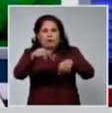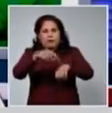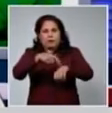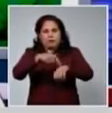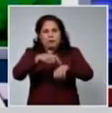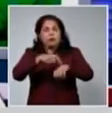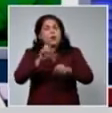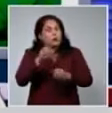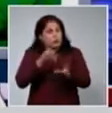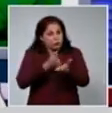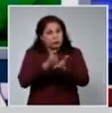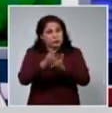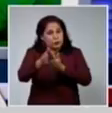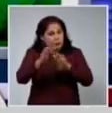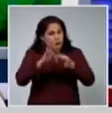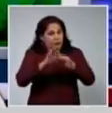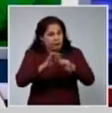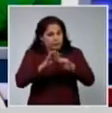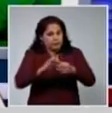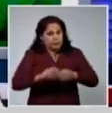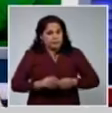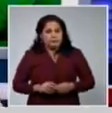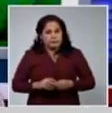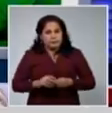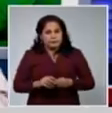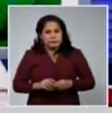todavía reportados de graves